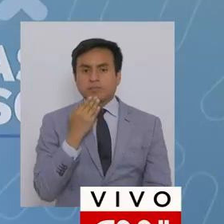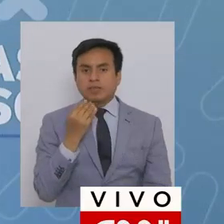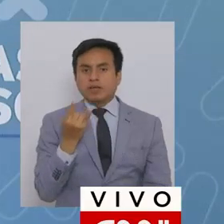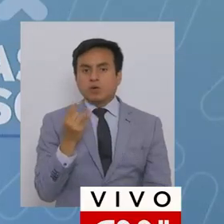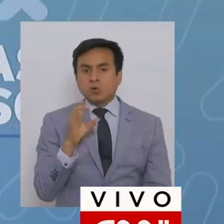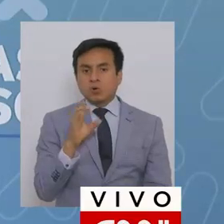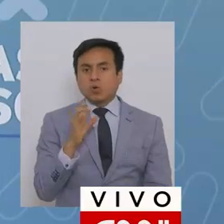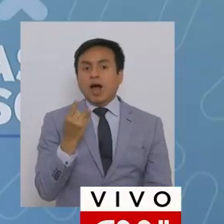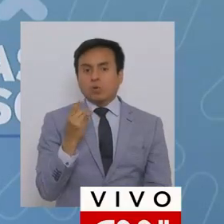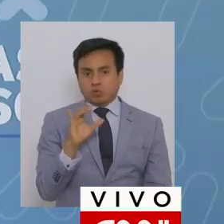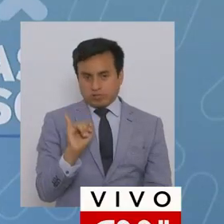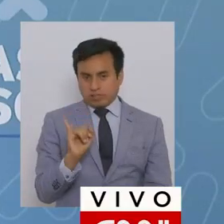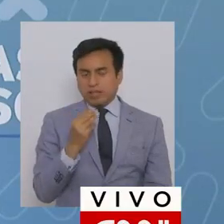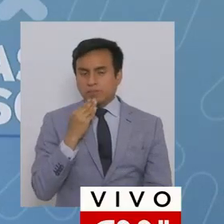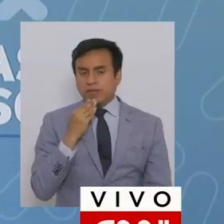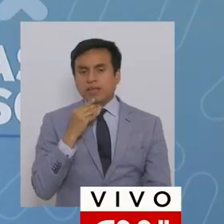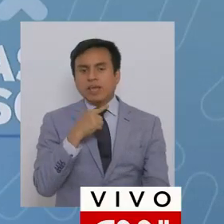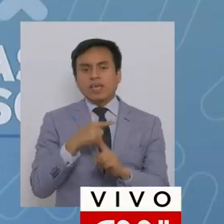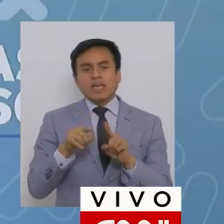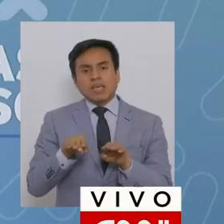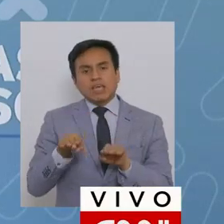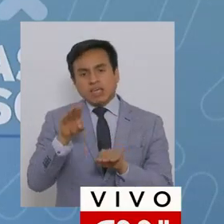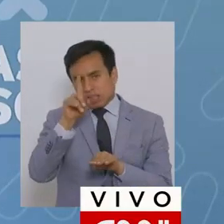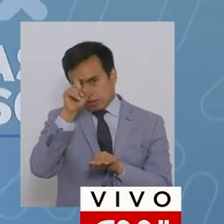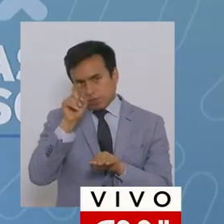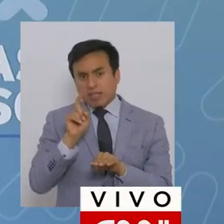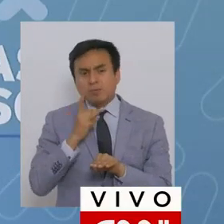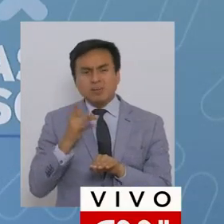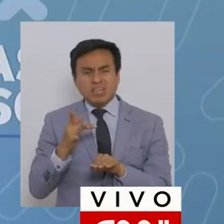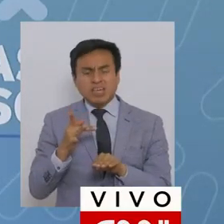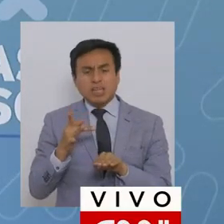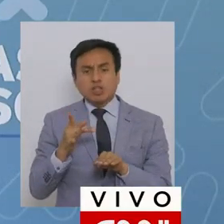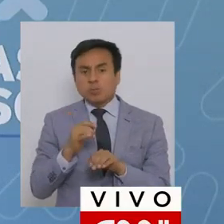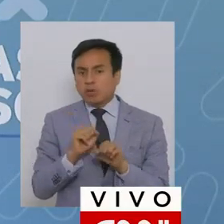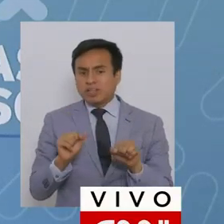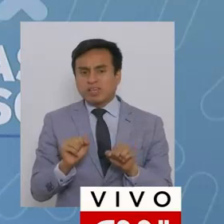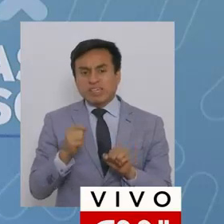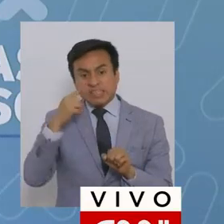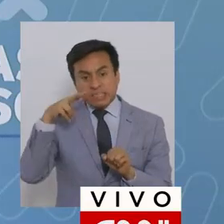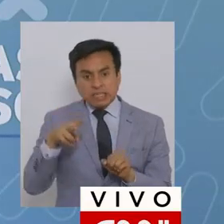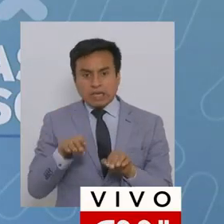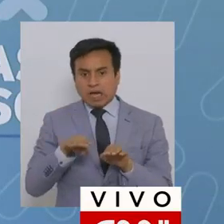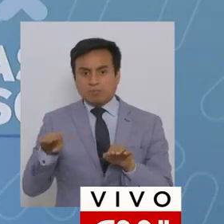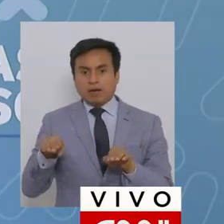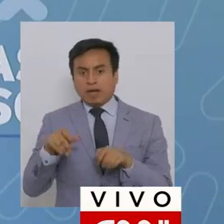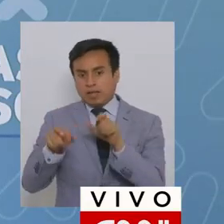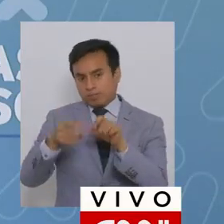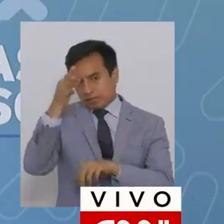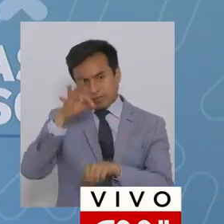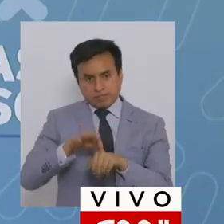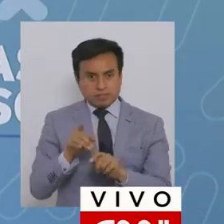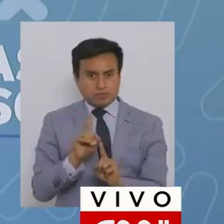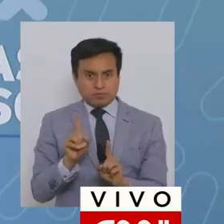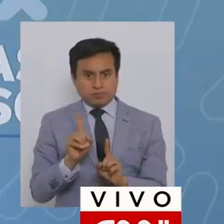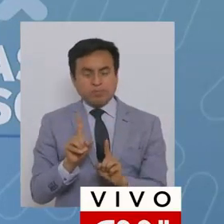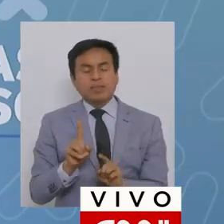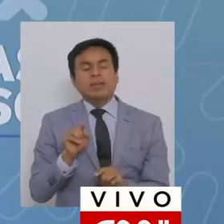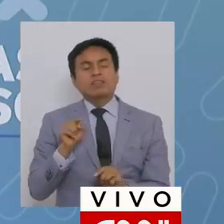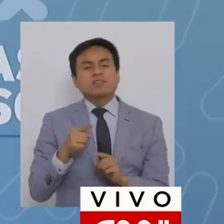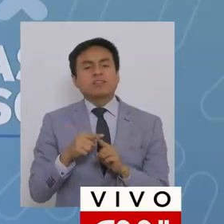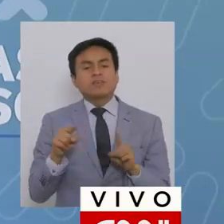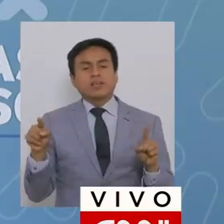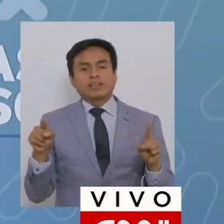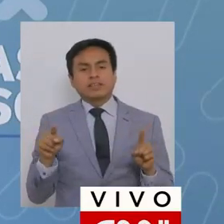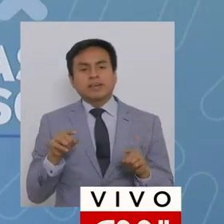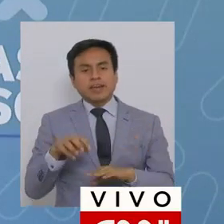UCI y camas intermedias, porque, como hemos dicho siempre, no pueden faltar camas a ningún paciente. Ahora, esto es diferente